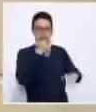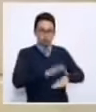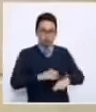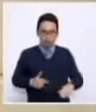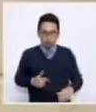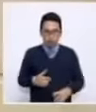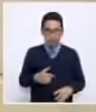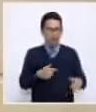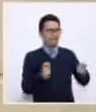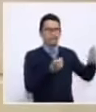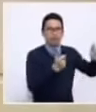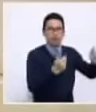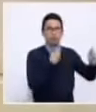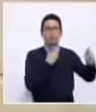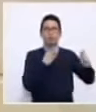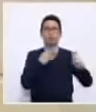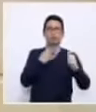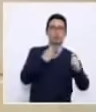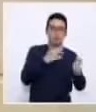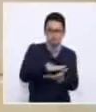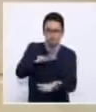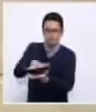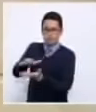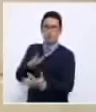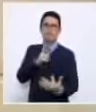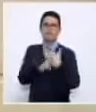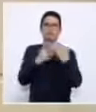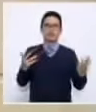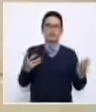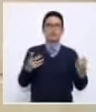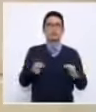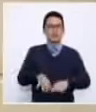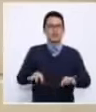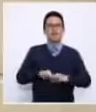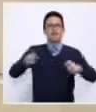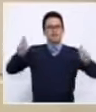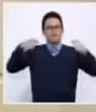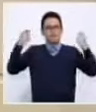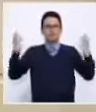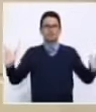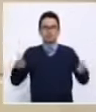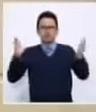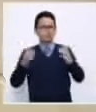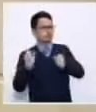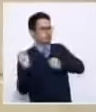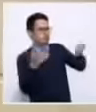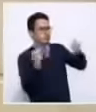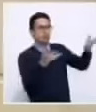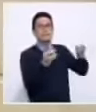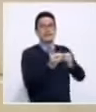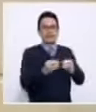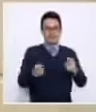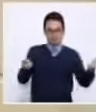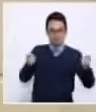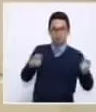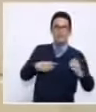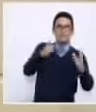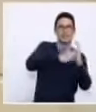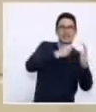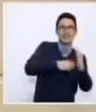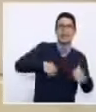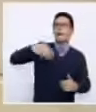fuimos nosotros, los campesinos. Hay que fomentar esa exportación. Y el conflicto de territorios entre minería